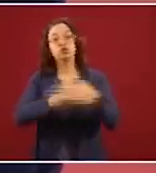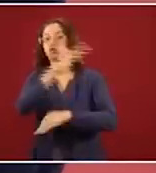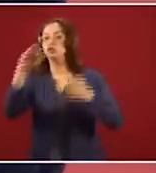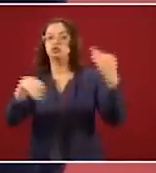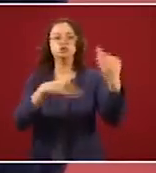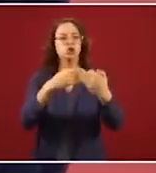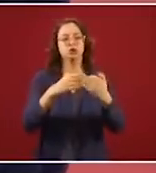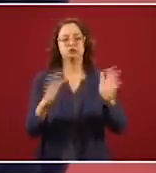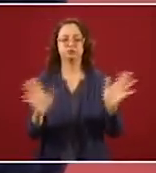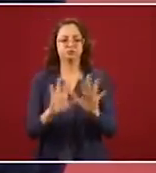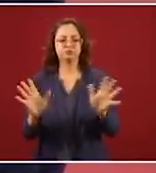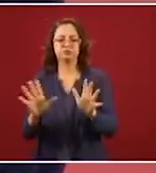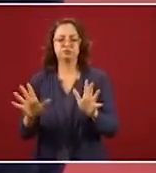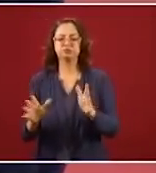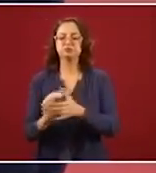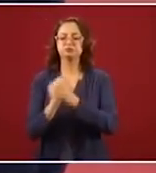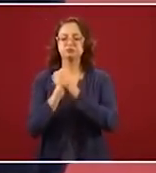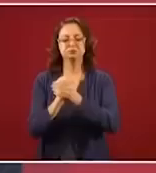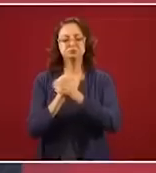muestra,